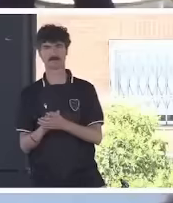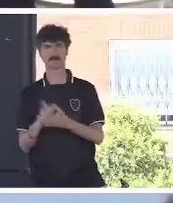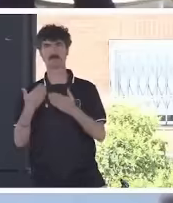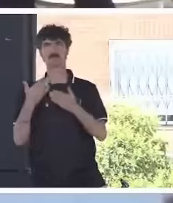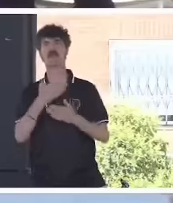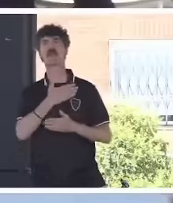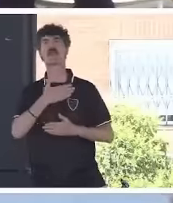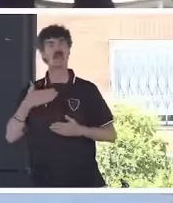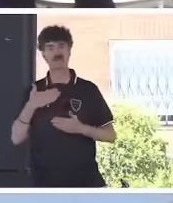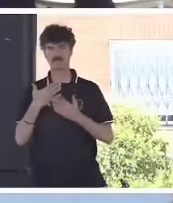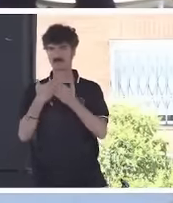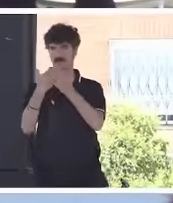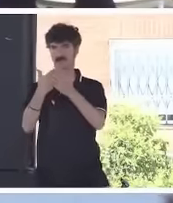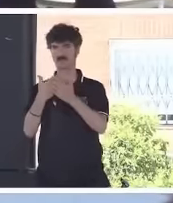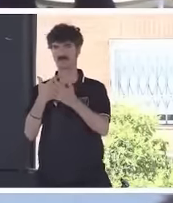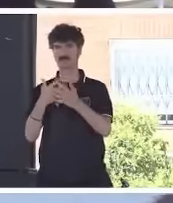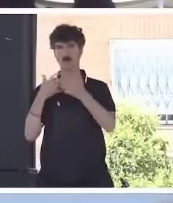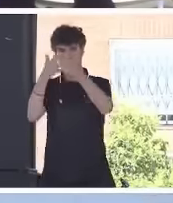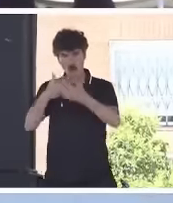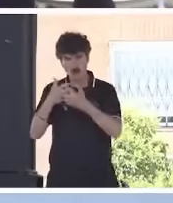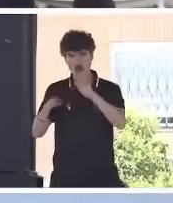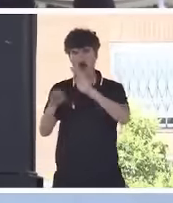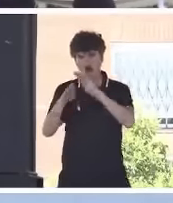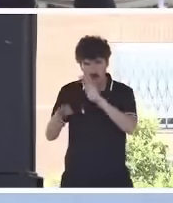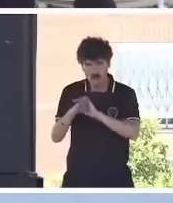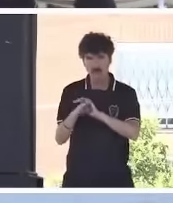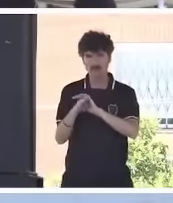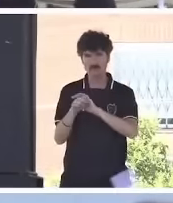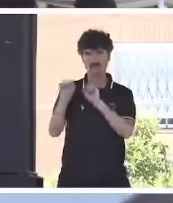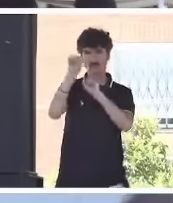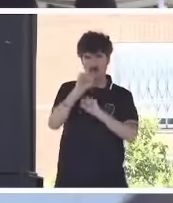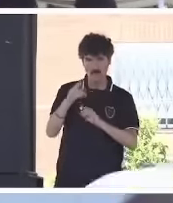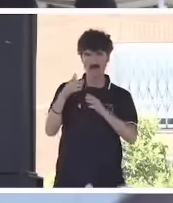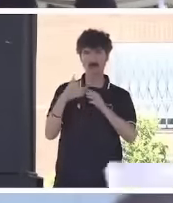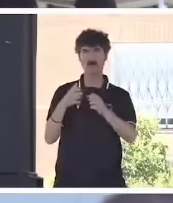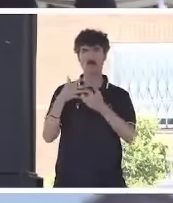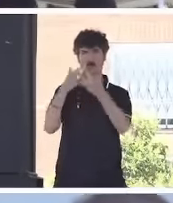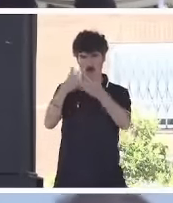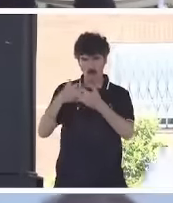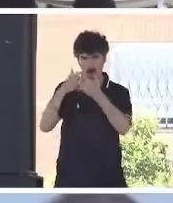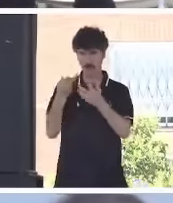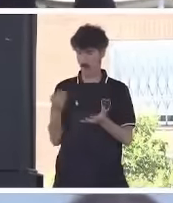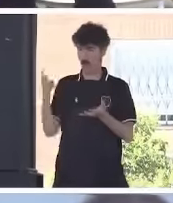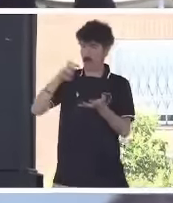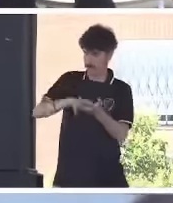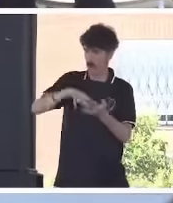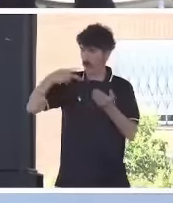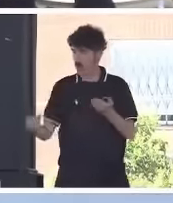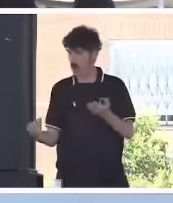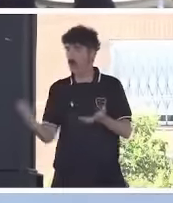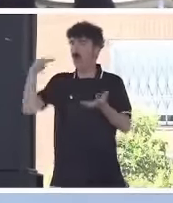por resistir, por aguantar, porque nos han tirado al suelo y nos vamos a volver a levantar,